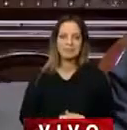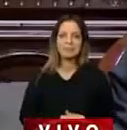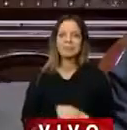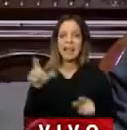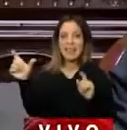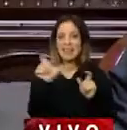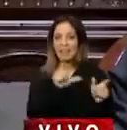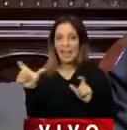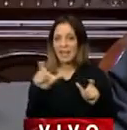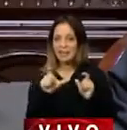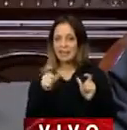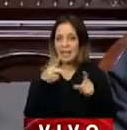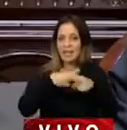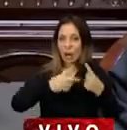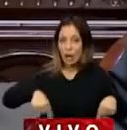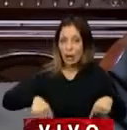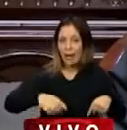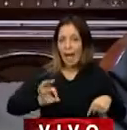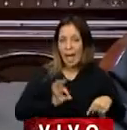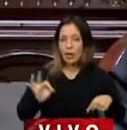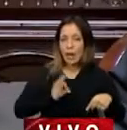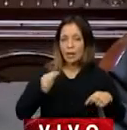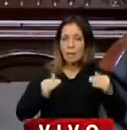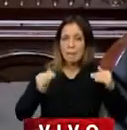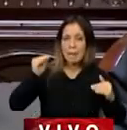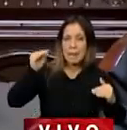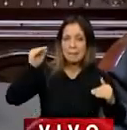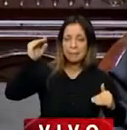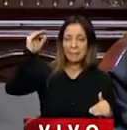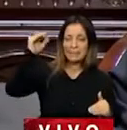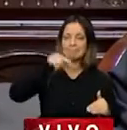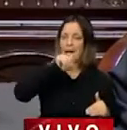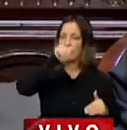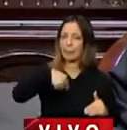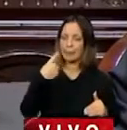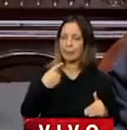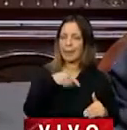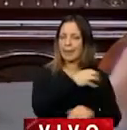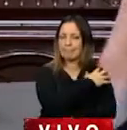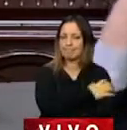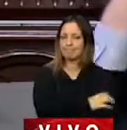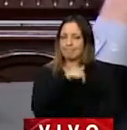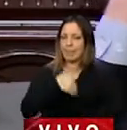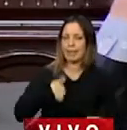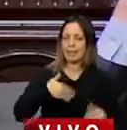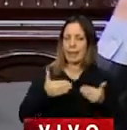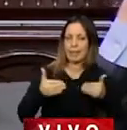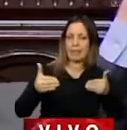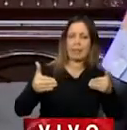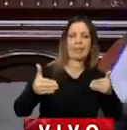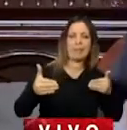brecha tecnológica crece cada año y es la causa más profunda de nuestra pobreza y